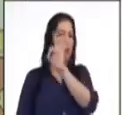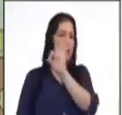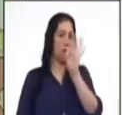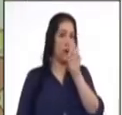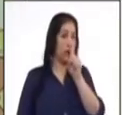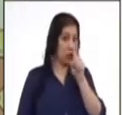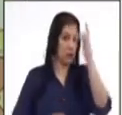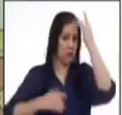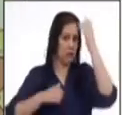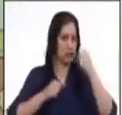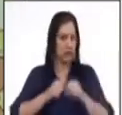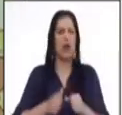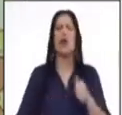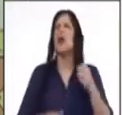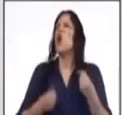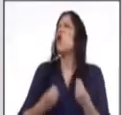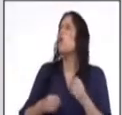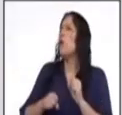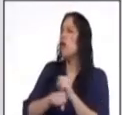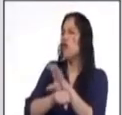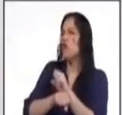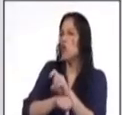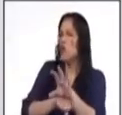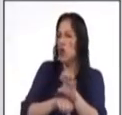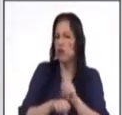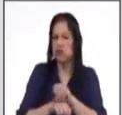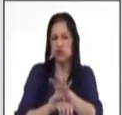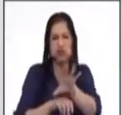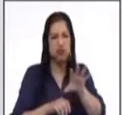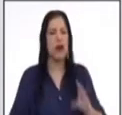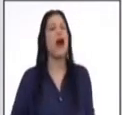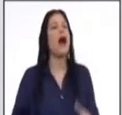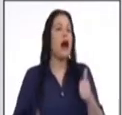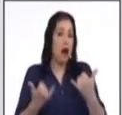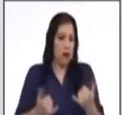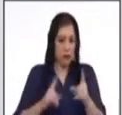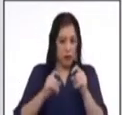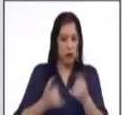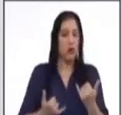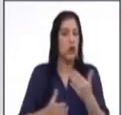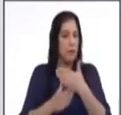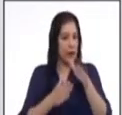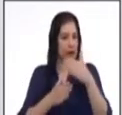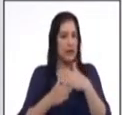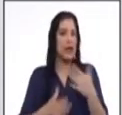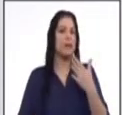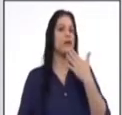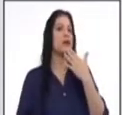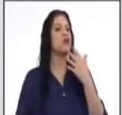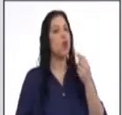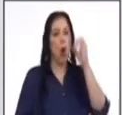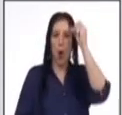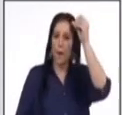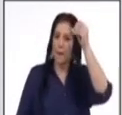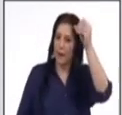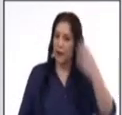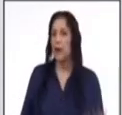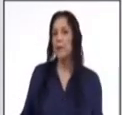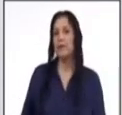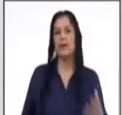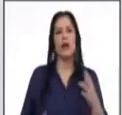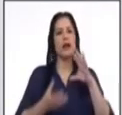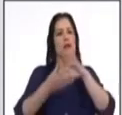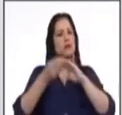1991. ¿En qué sentido influyó? En relación a tu pregunta, hoy compartirá con nosotros su punto de vista